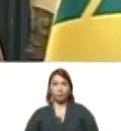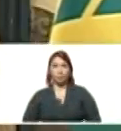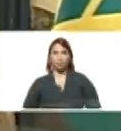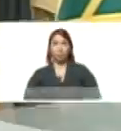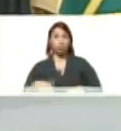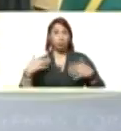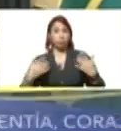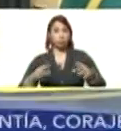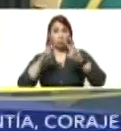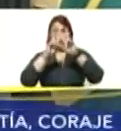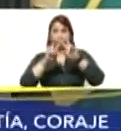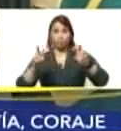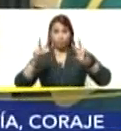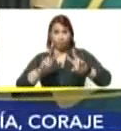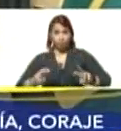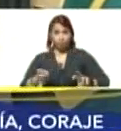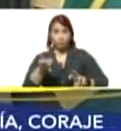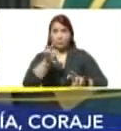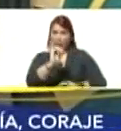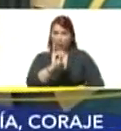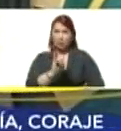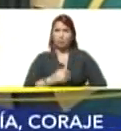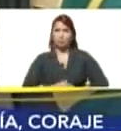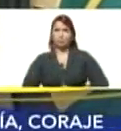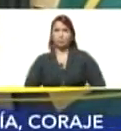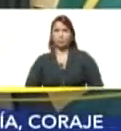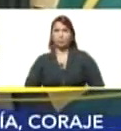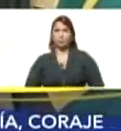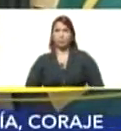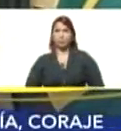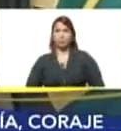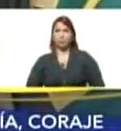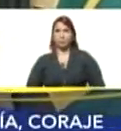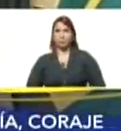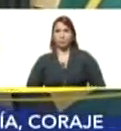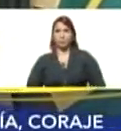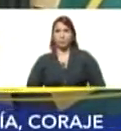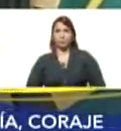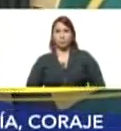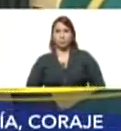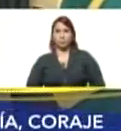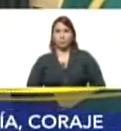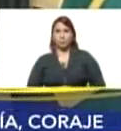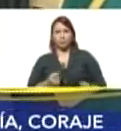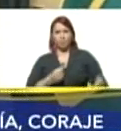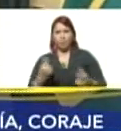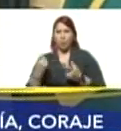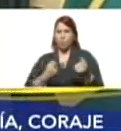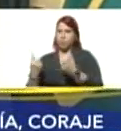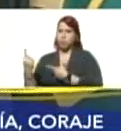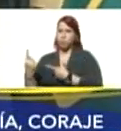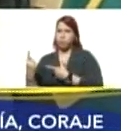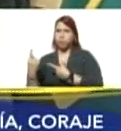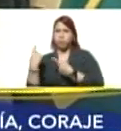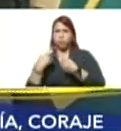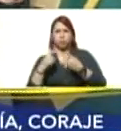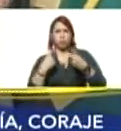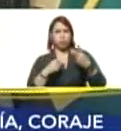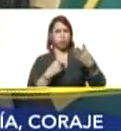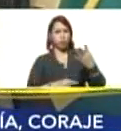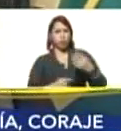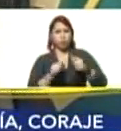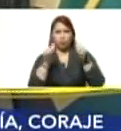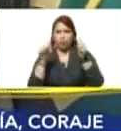Bastantes investigaciones existen del trasegar de mercancía, de